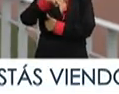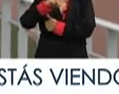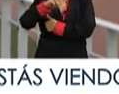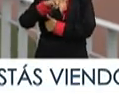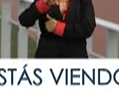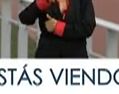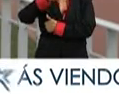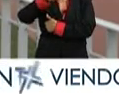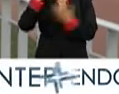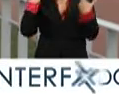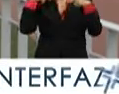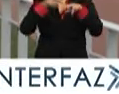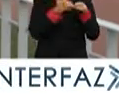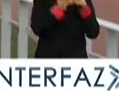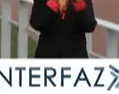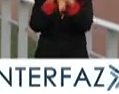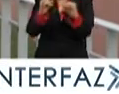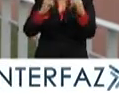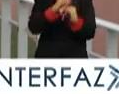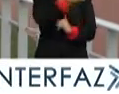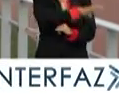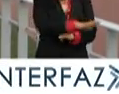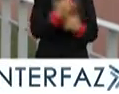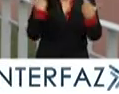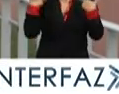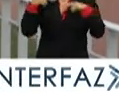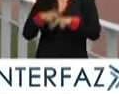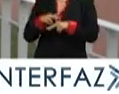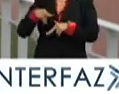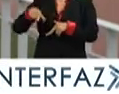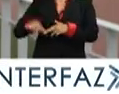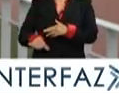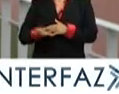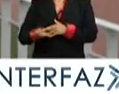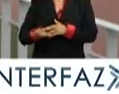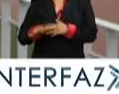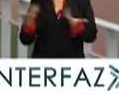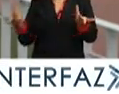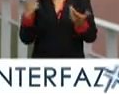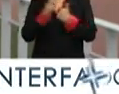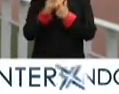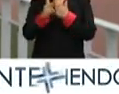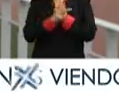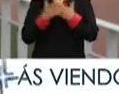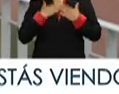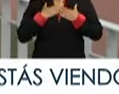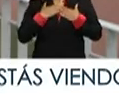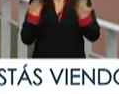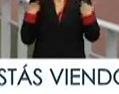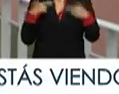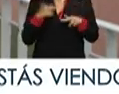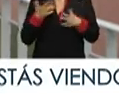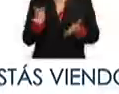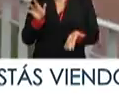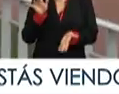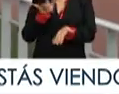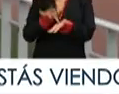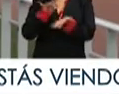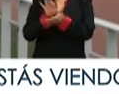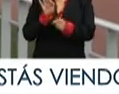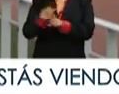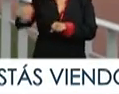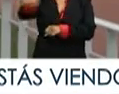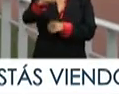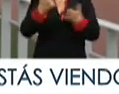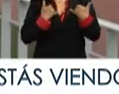que tengan una representatividad institucional y una representatividad como país, por supuesto que les fortalece. Son jóvenes